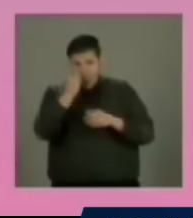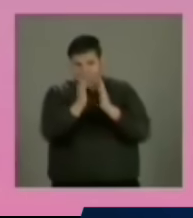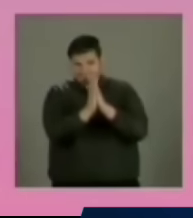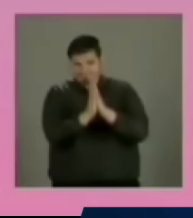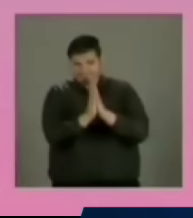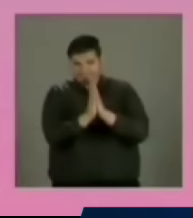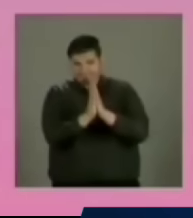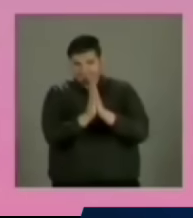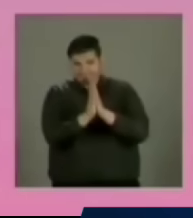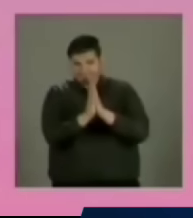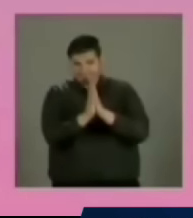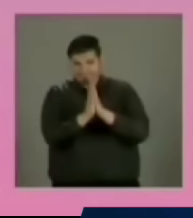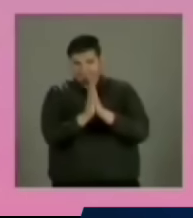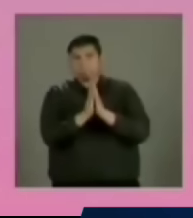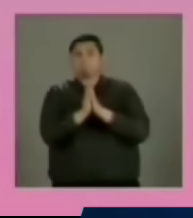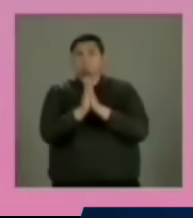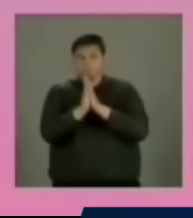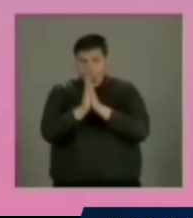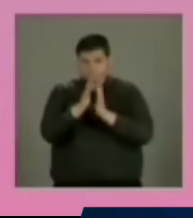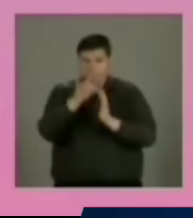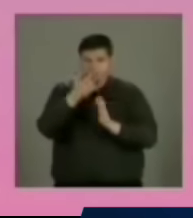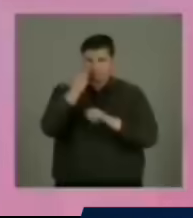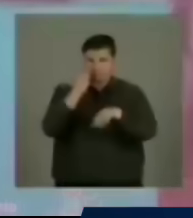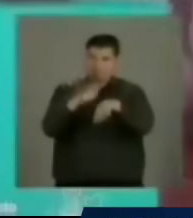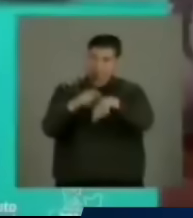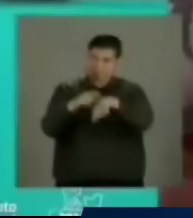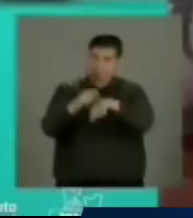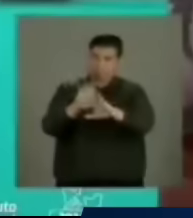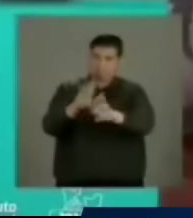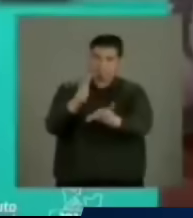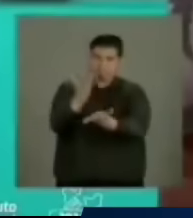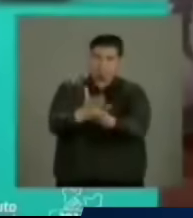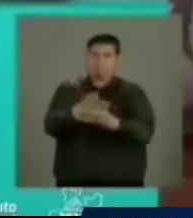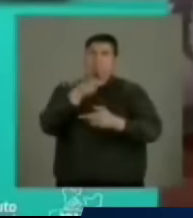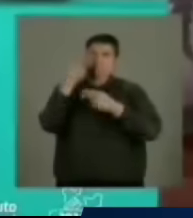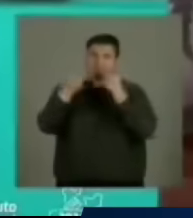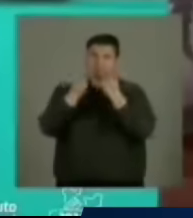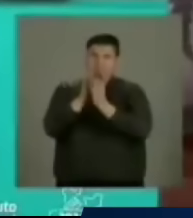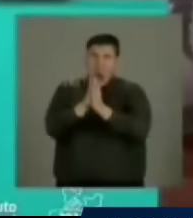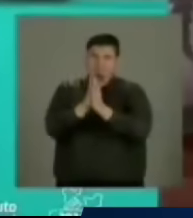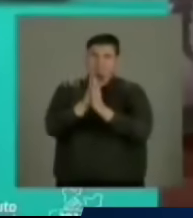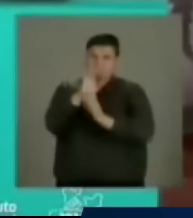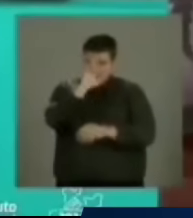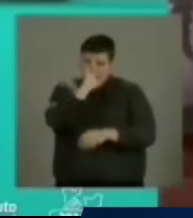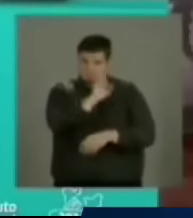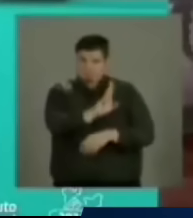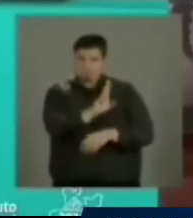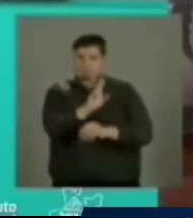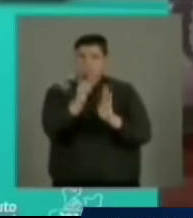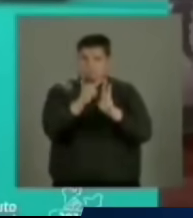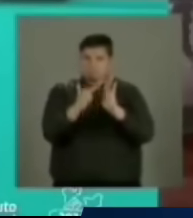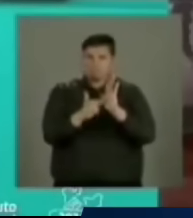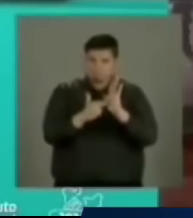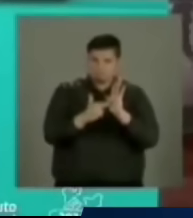Real candidata ha terminado usted su tiempo por favor les pedimos que se sujeten a los